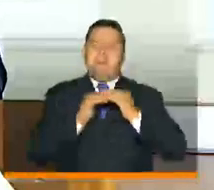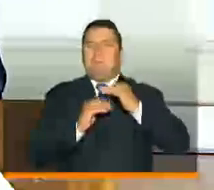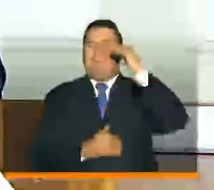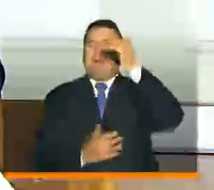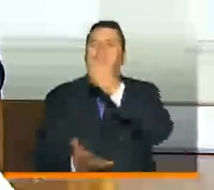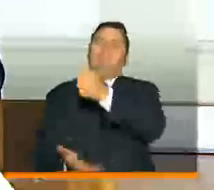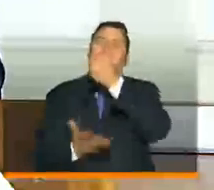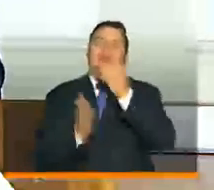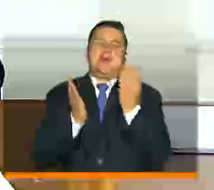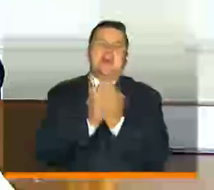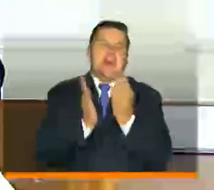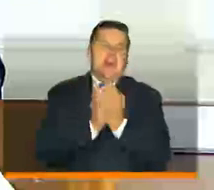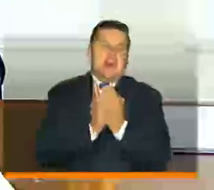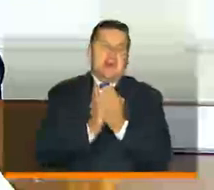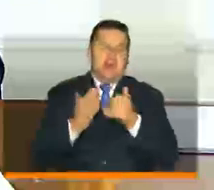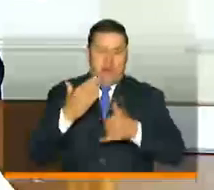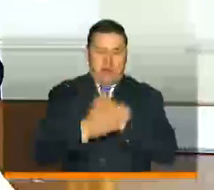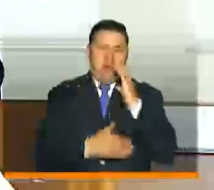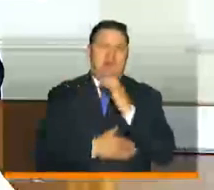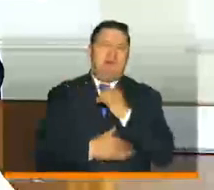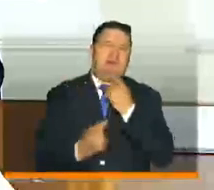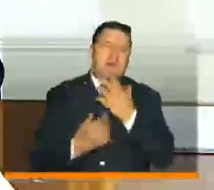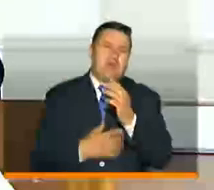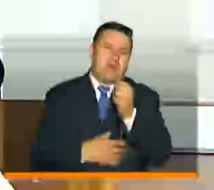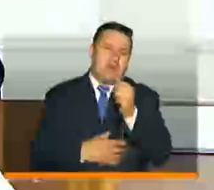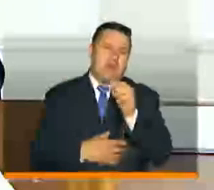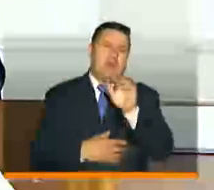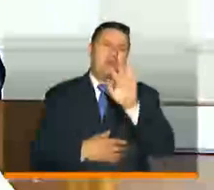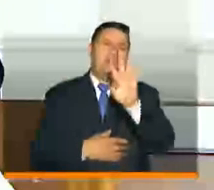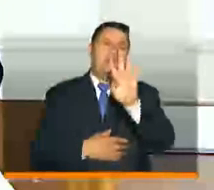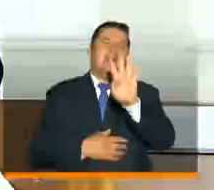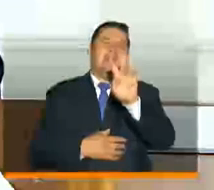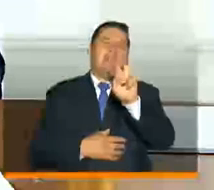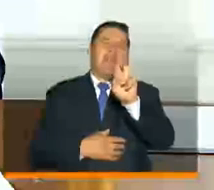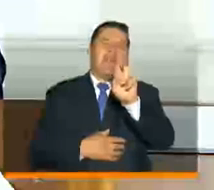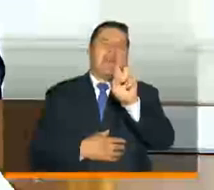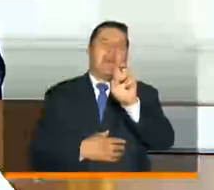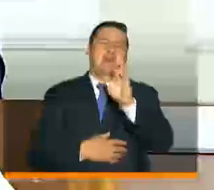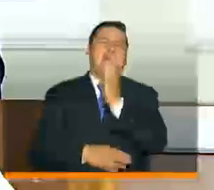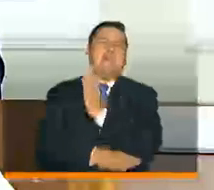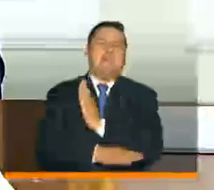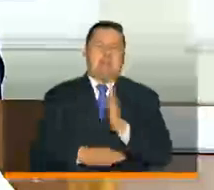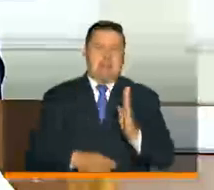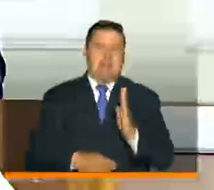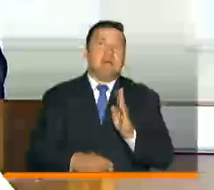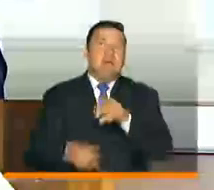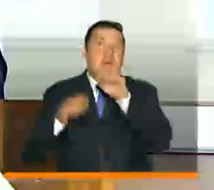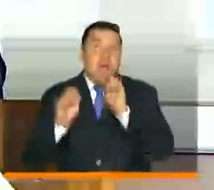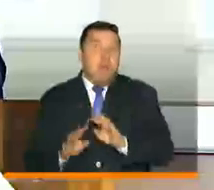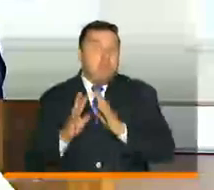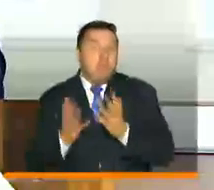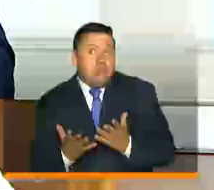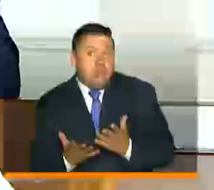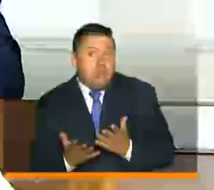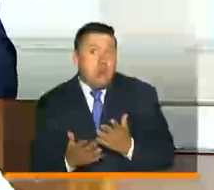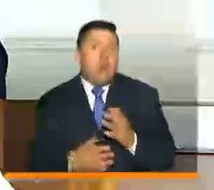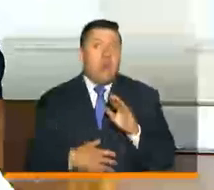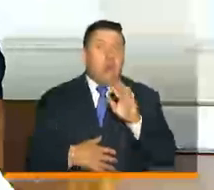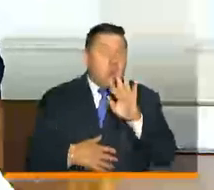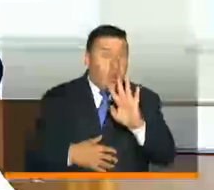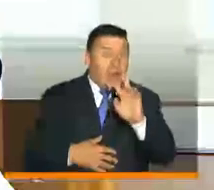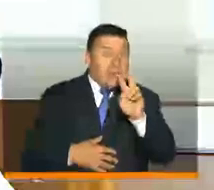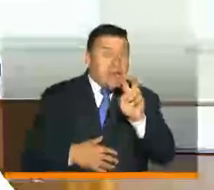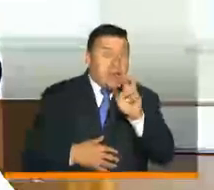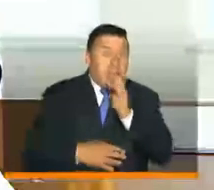haya registrado la educación en nuestro país. Estamos hablando de cerca de 47 billones de pesos, una cifra que representa